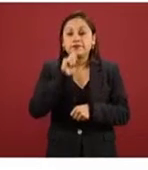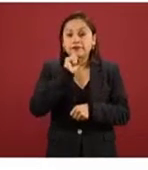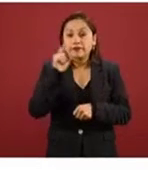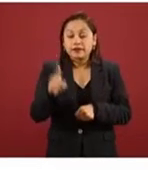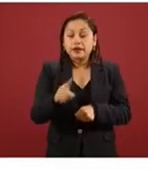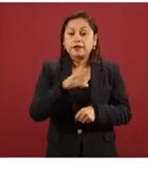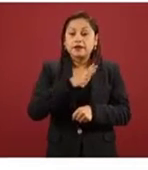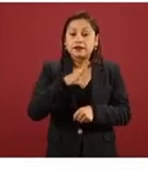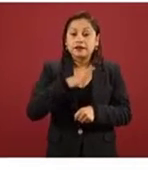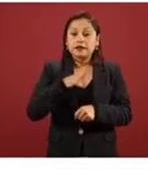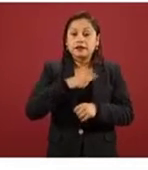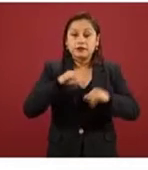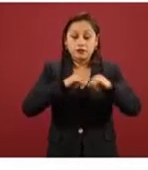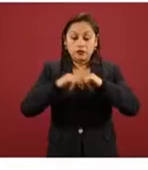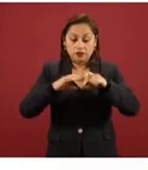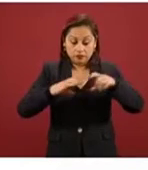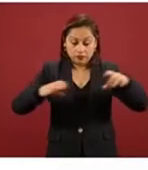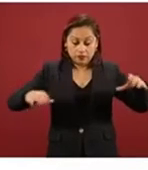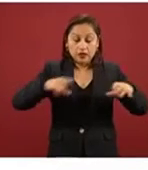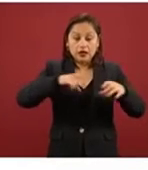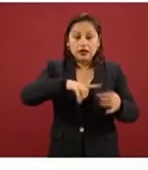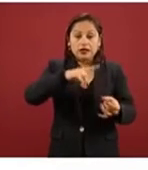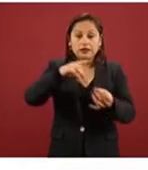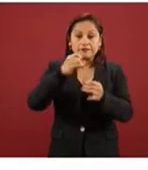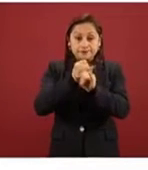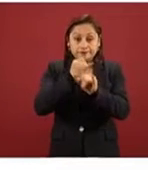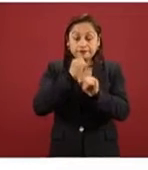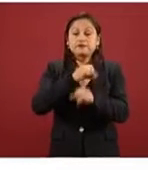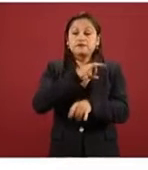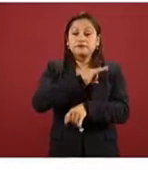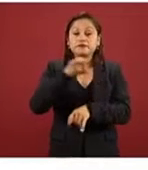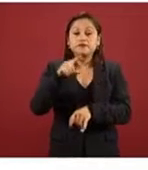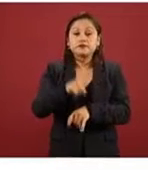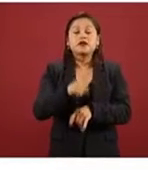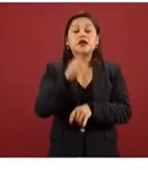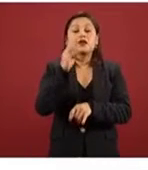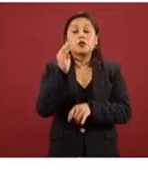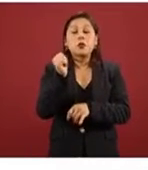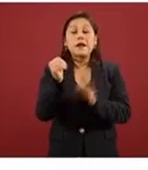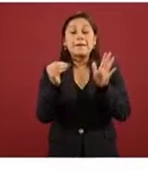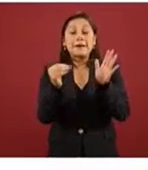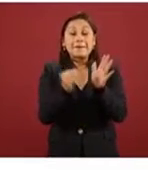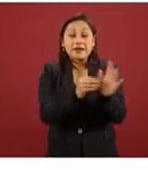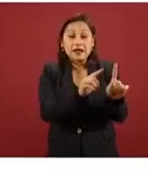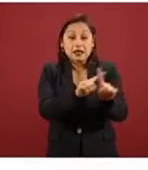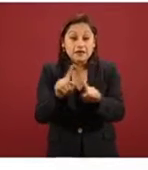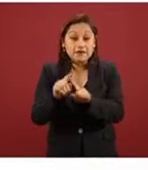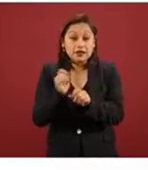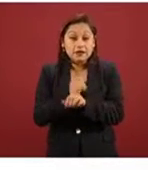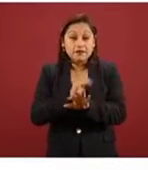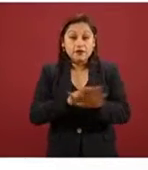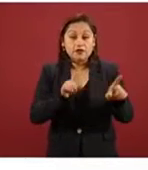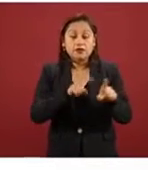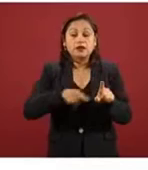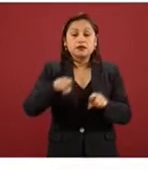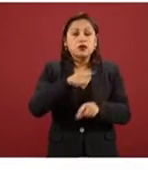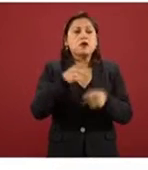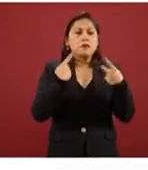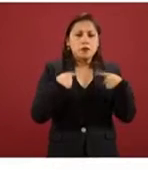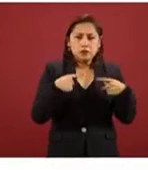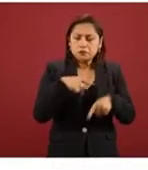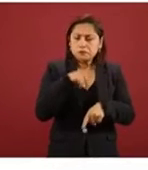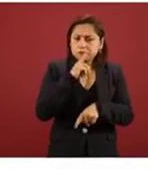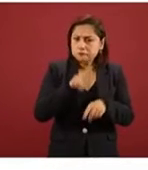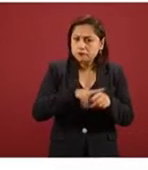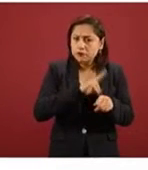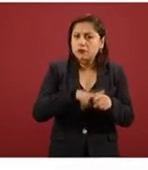Atlas Nacional de Riesgos, que tiene más de 9,000 capas de información donde tanto ciudadanos como autoridades pueden